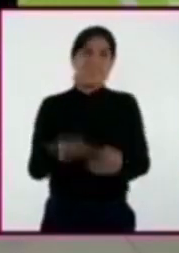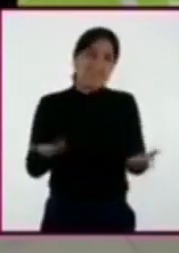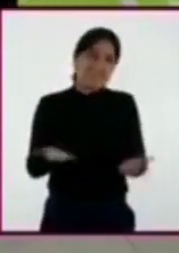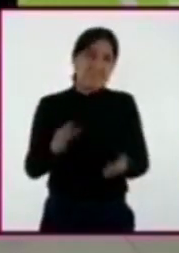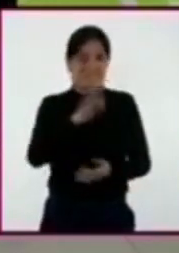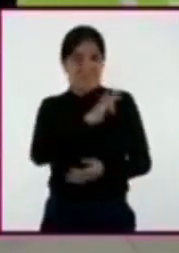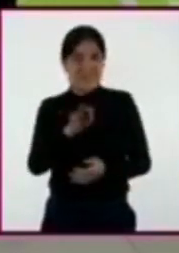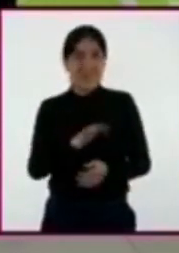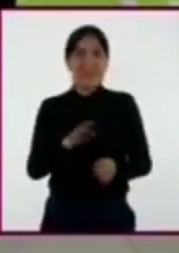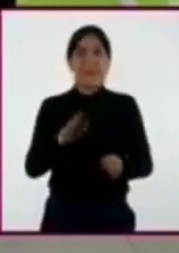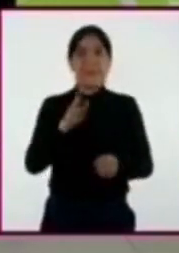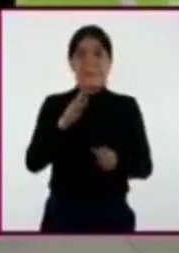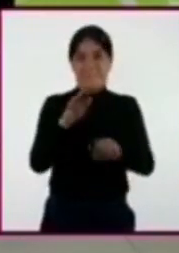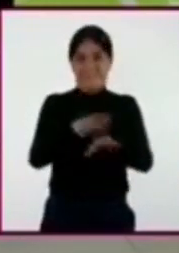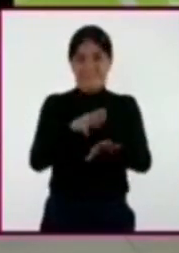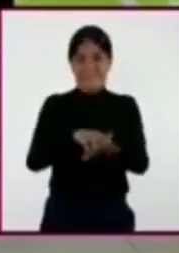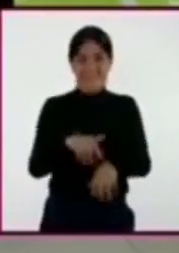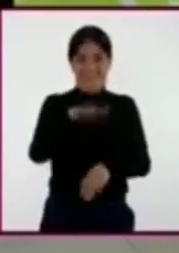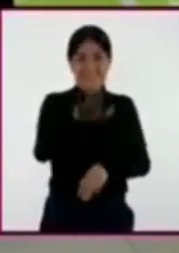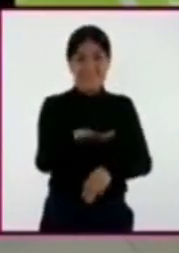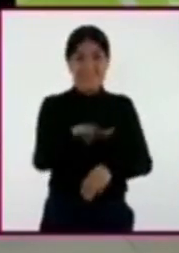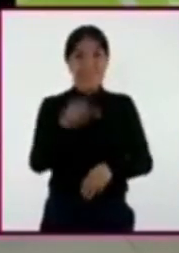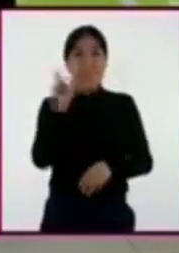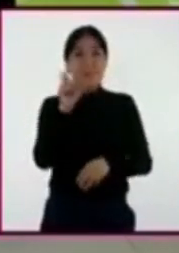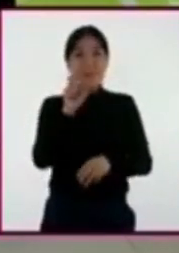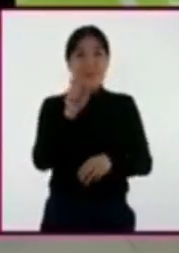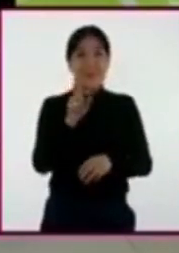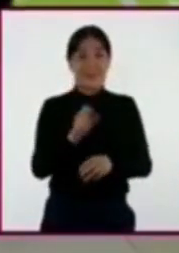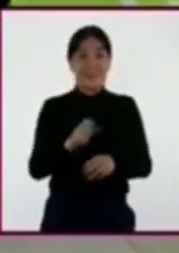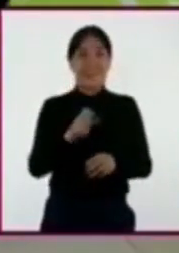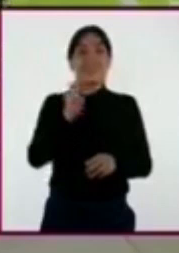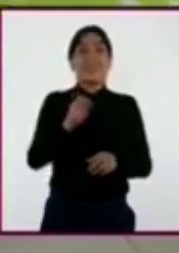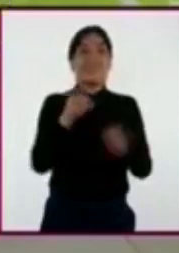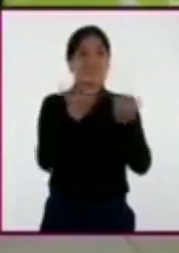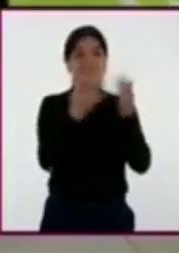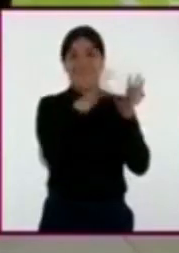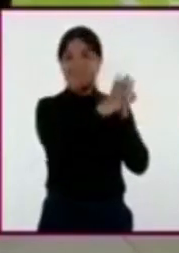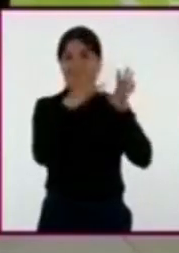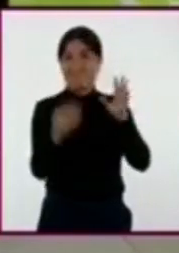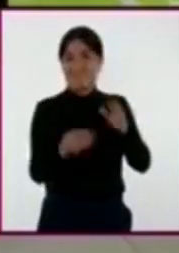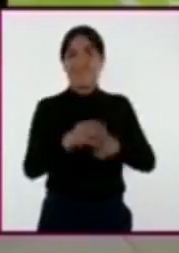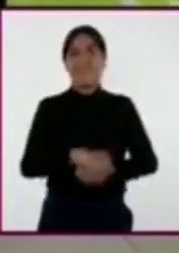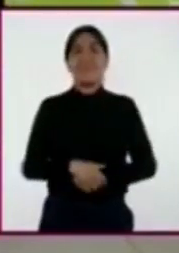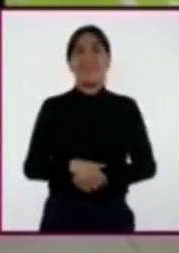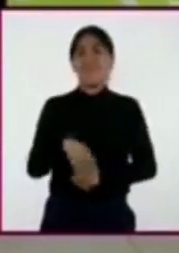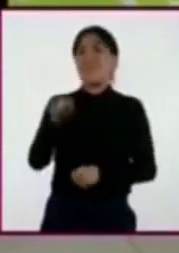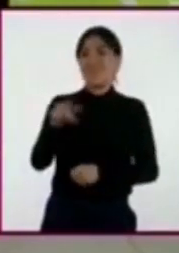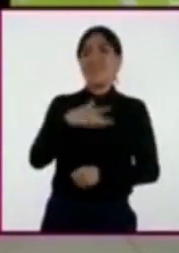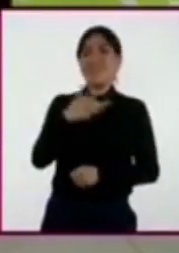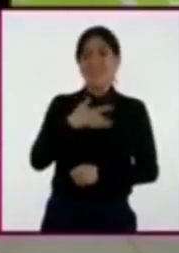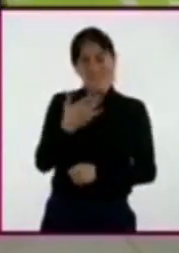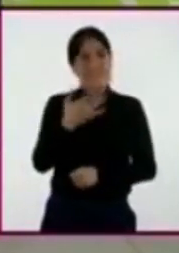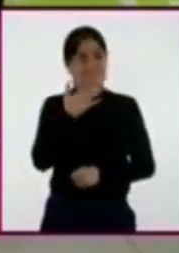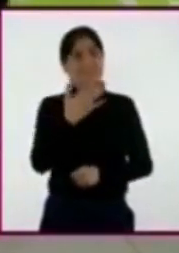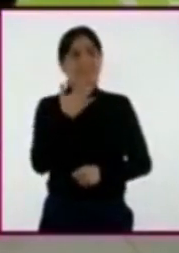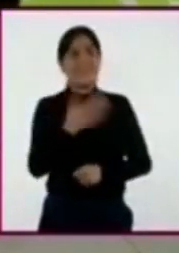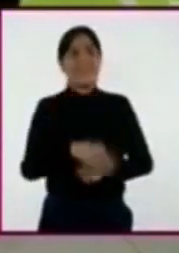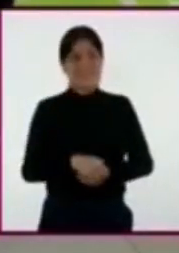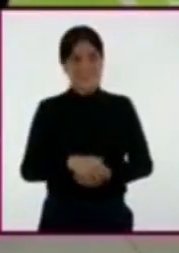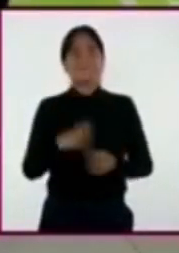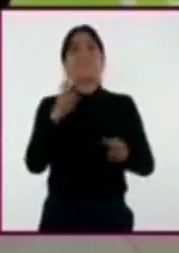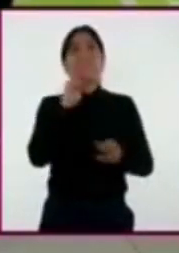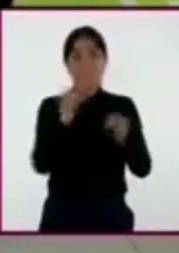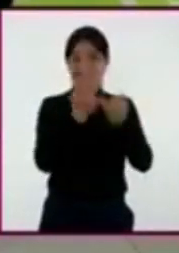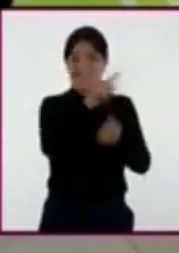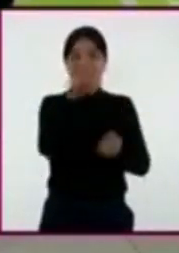Podemos colocar un pie hacia adelante y cuando vayamos a lanzarlo levantamos para lanzar la calceta. ¿Qué te parece, Leslie? Muy bien. Pues